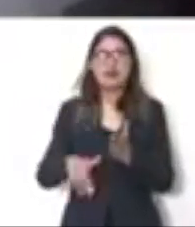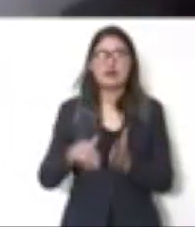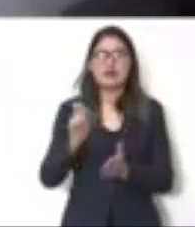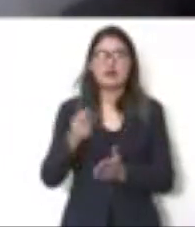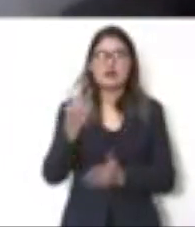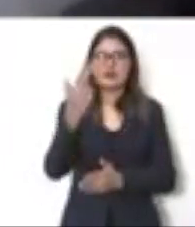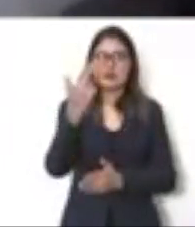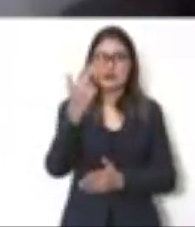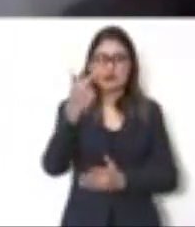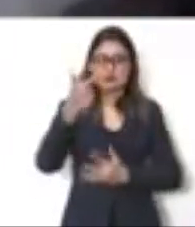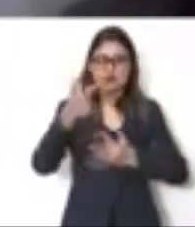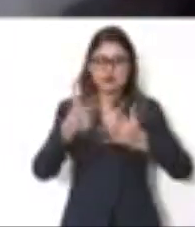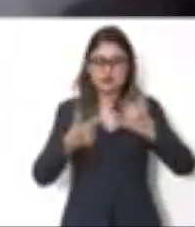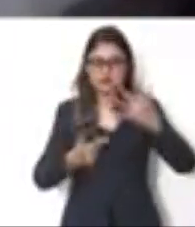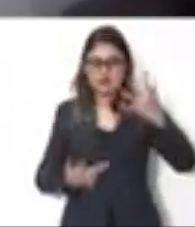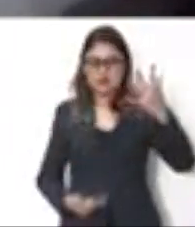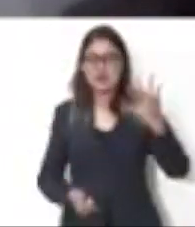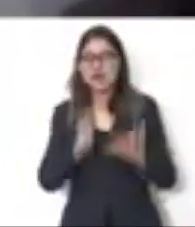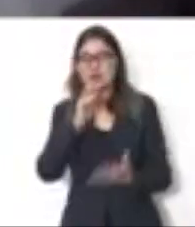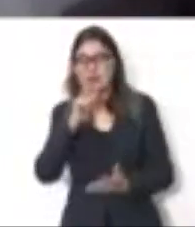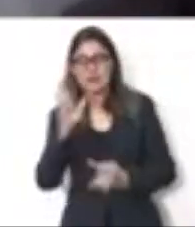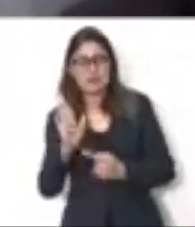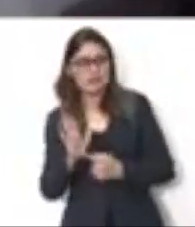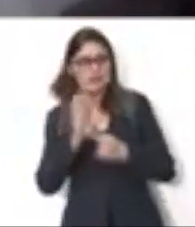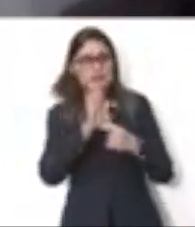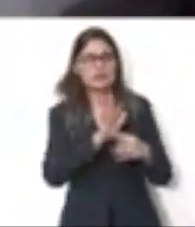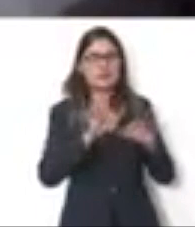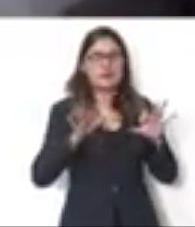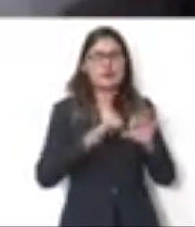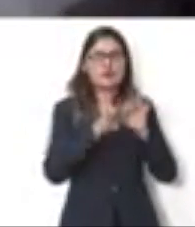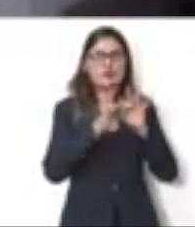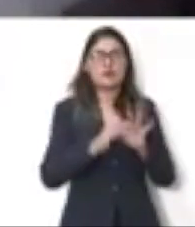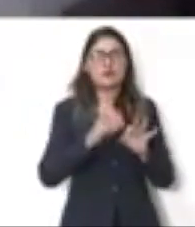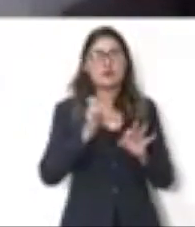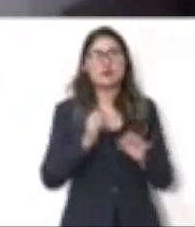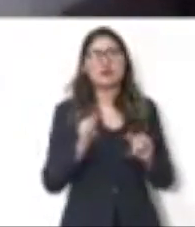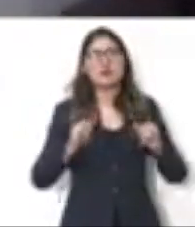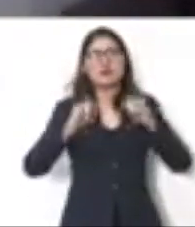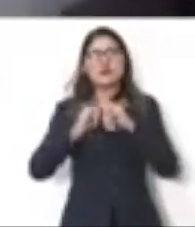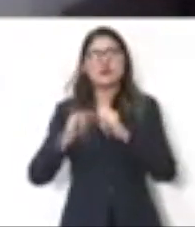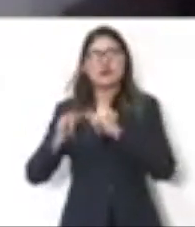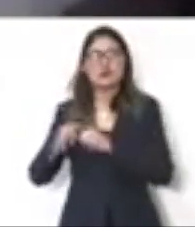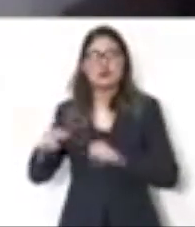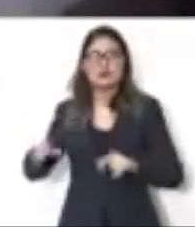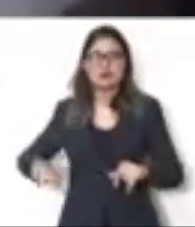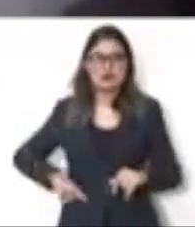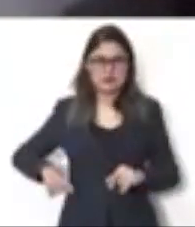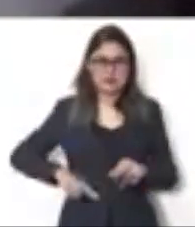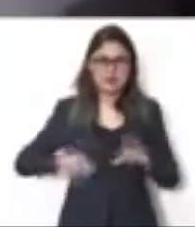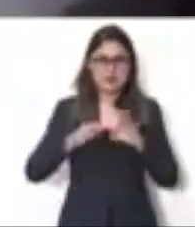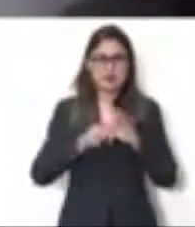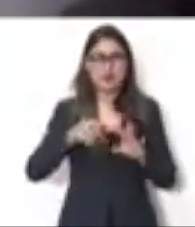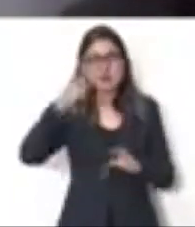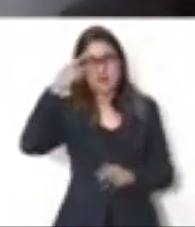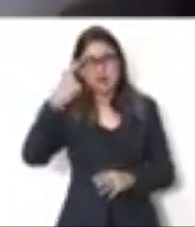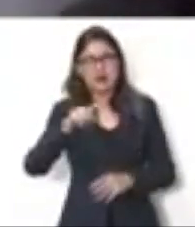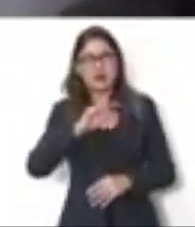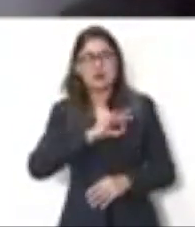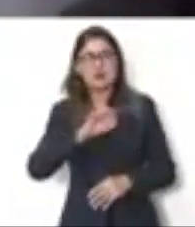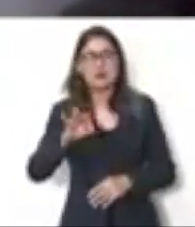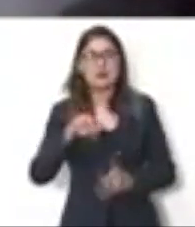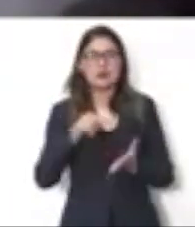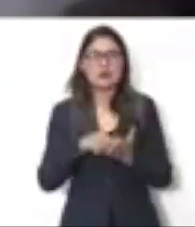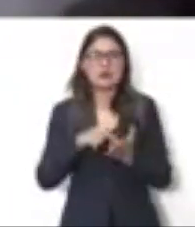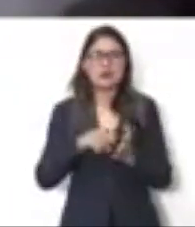25 casos todos de instituciones públicas partiendo del supuesto que el ejercicio del